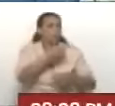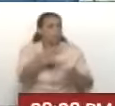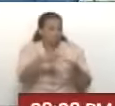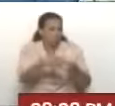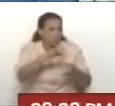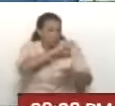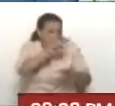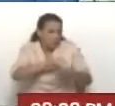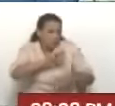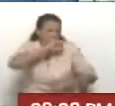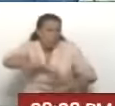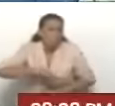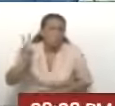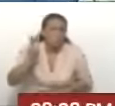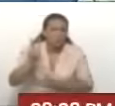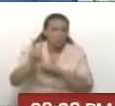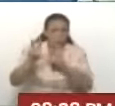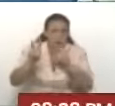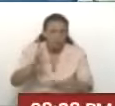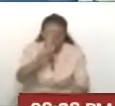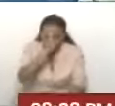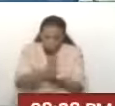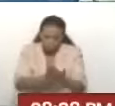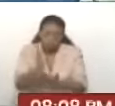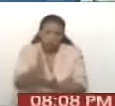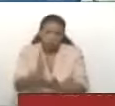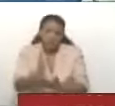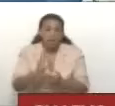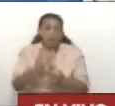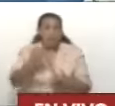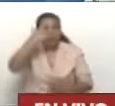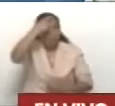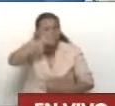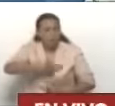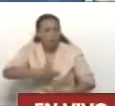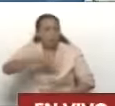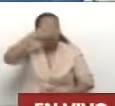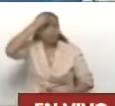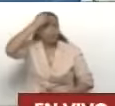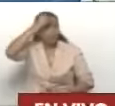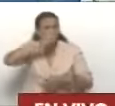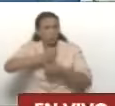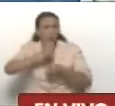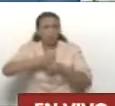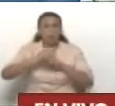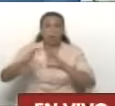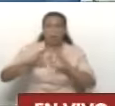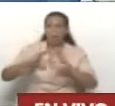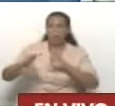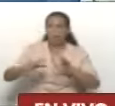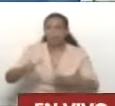posición nacionalista, una posición honesta. Y él se fortaleció en su trabajo comunicacional